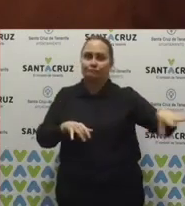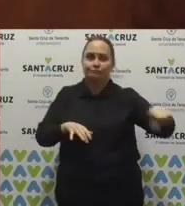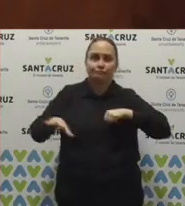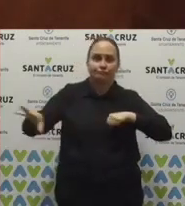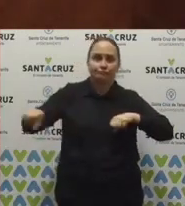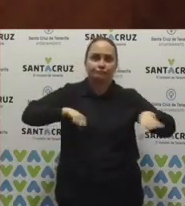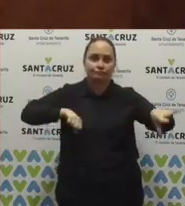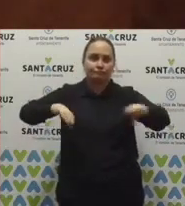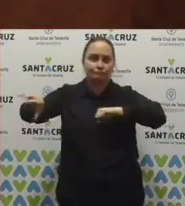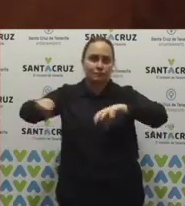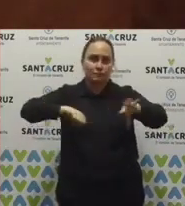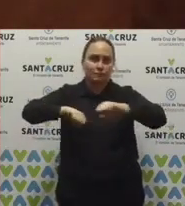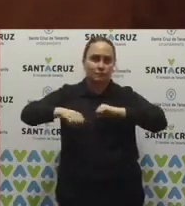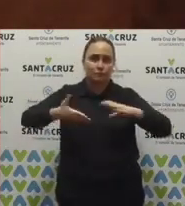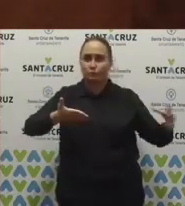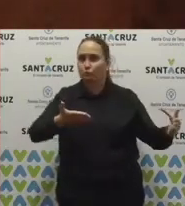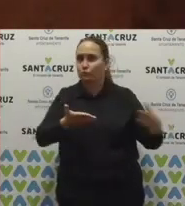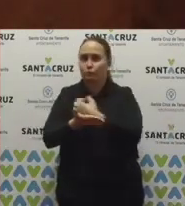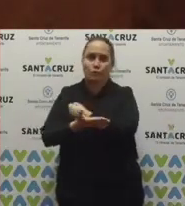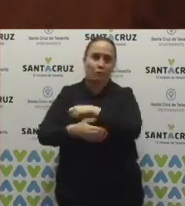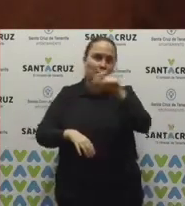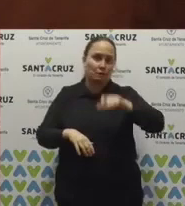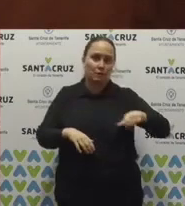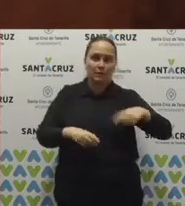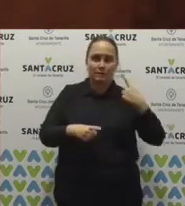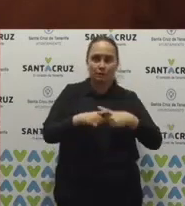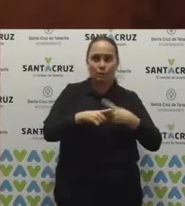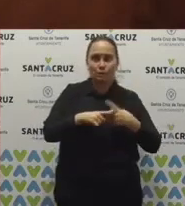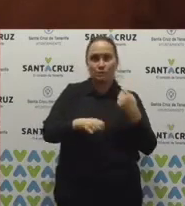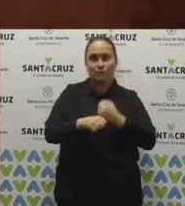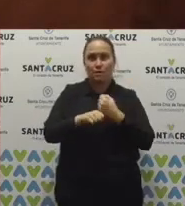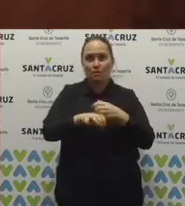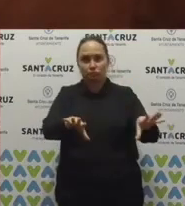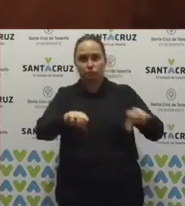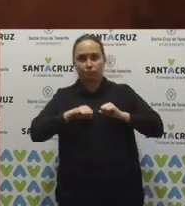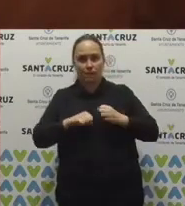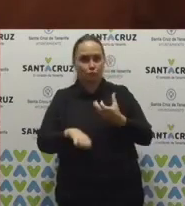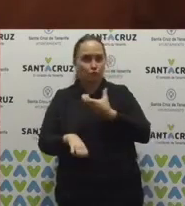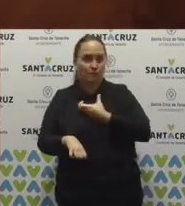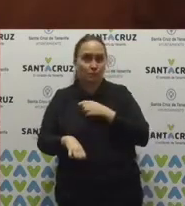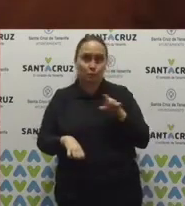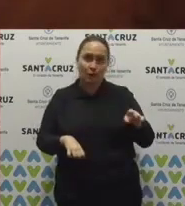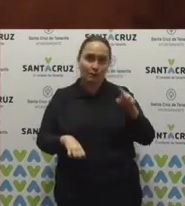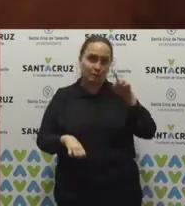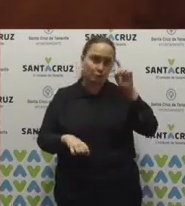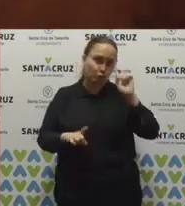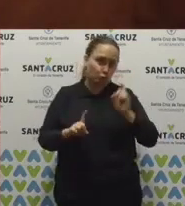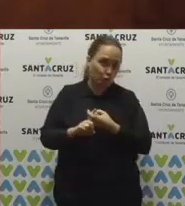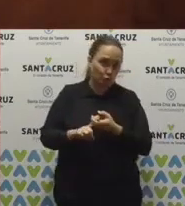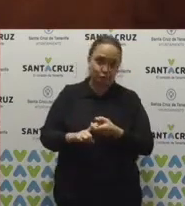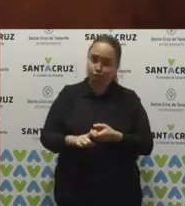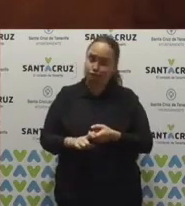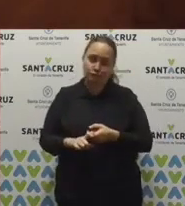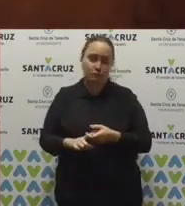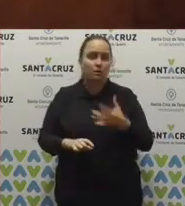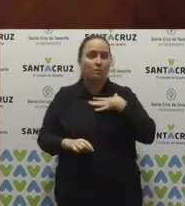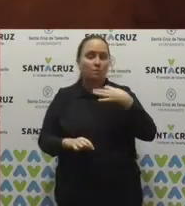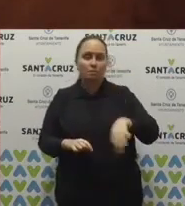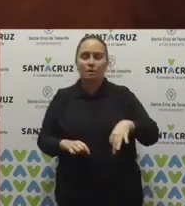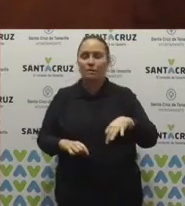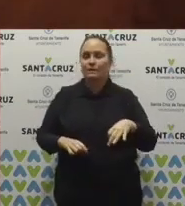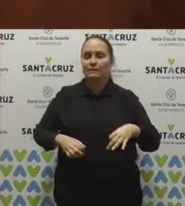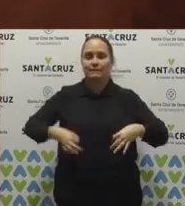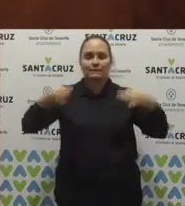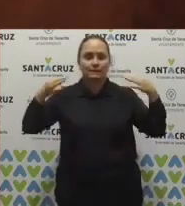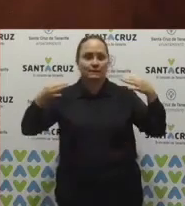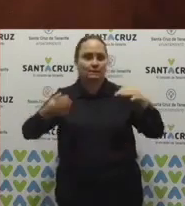población en la laboral de santacruz trabajando para el ayuntamiento y no creo que sea la solución dice usted de seguridad privada limpieza a